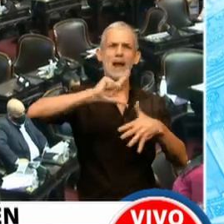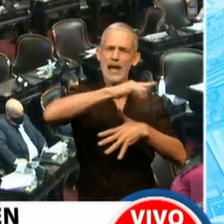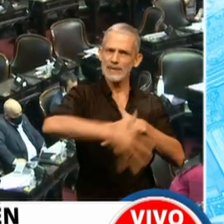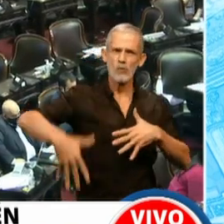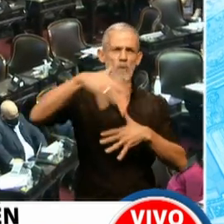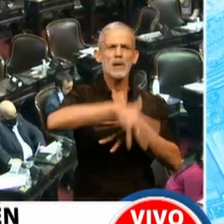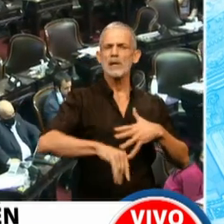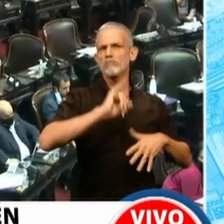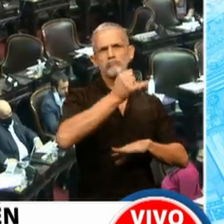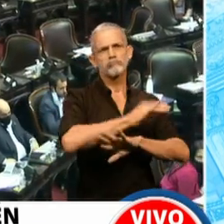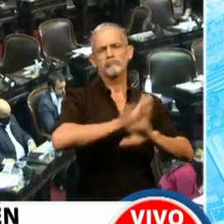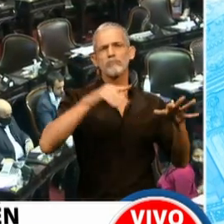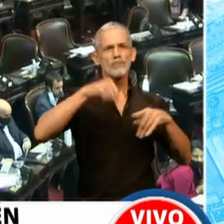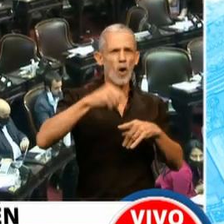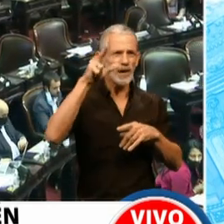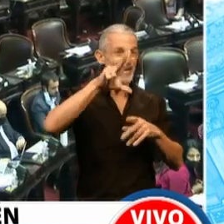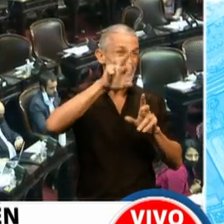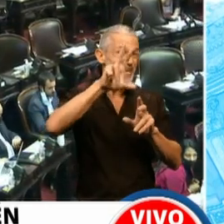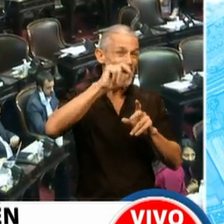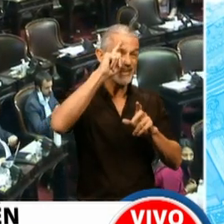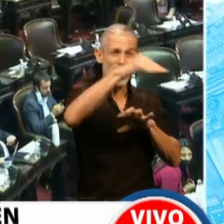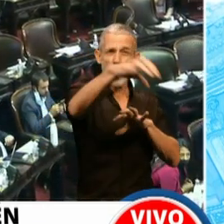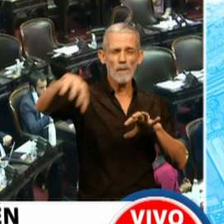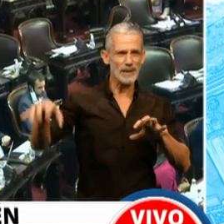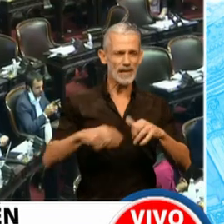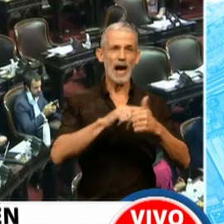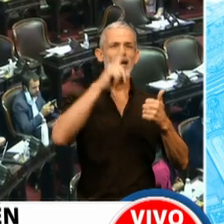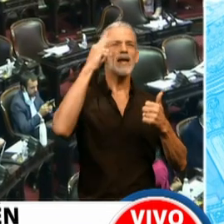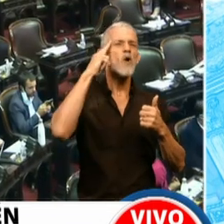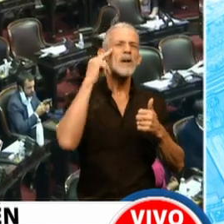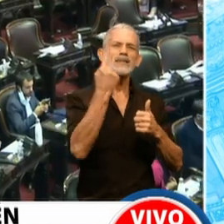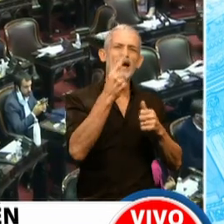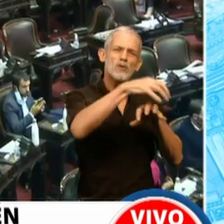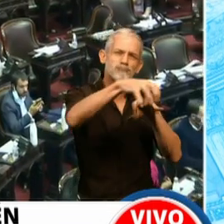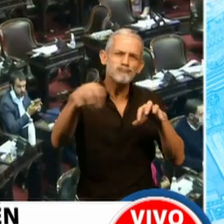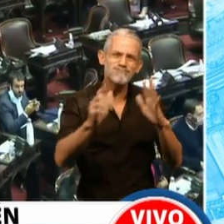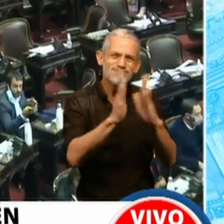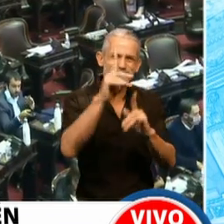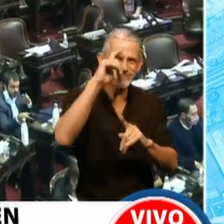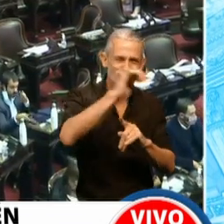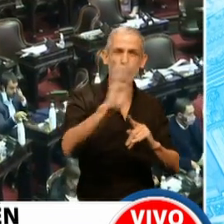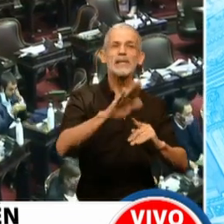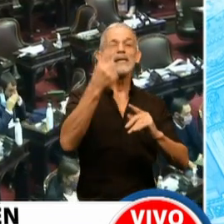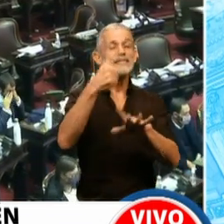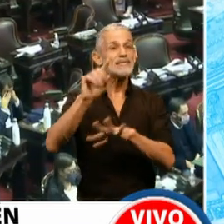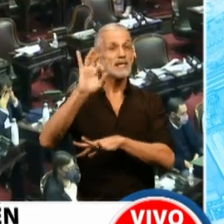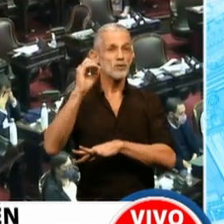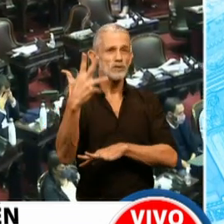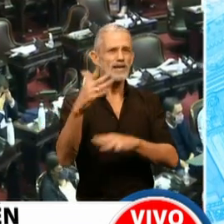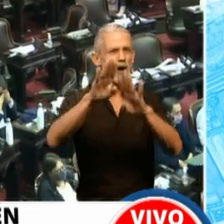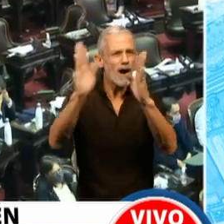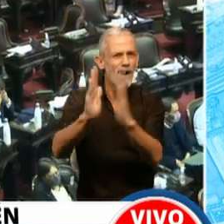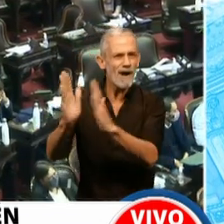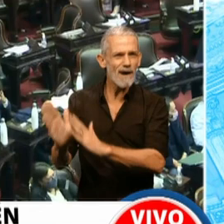hoy contamos con 30 hospitales los 21 centros de salud y 5 105 puestos